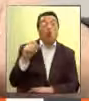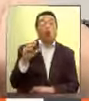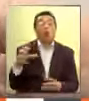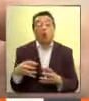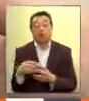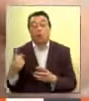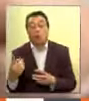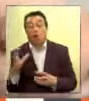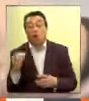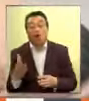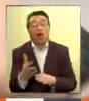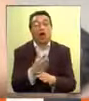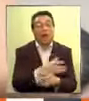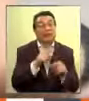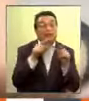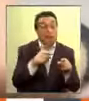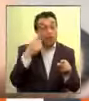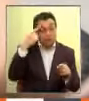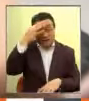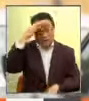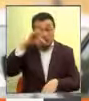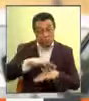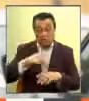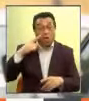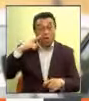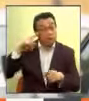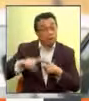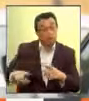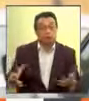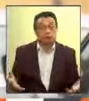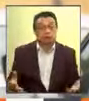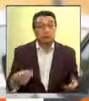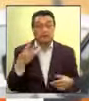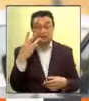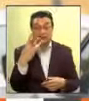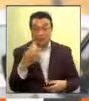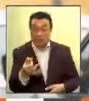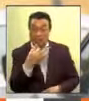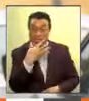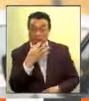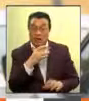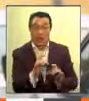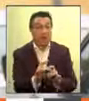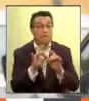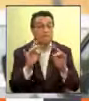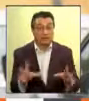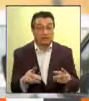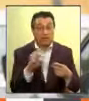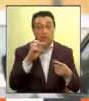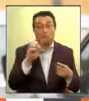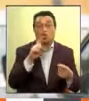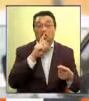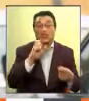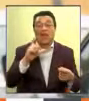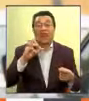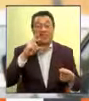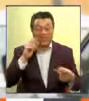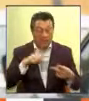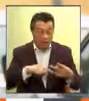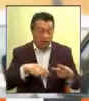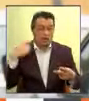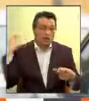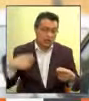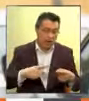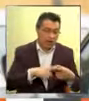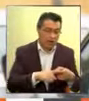primaria, donde la causa de la enfermedad es desconocida. Con 3 medicamentos específicos, que son prostaglandinas de muy alto costo,